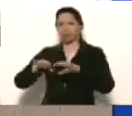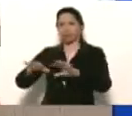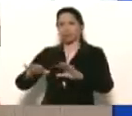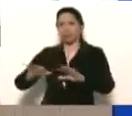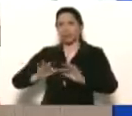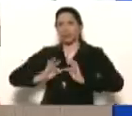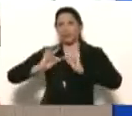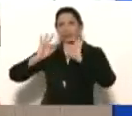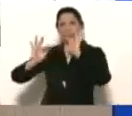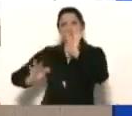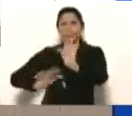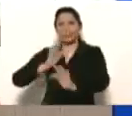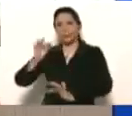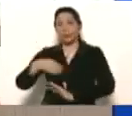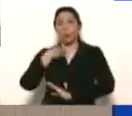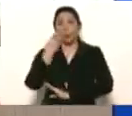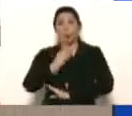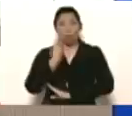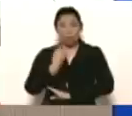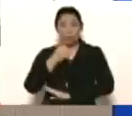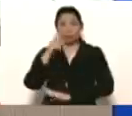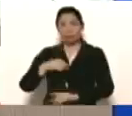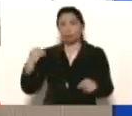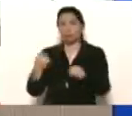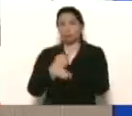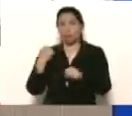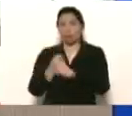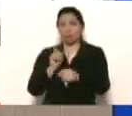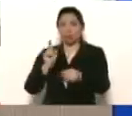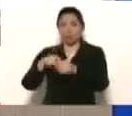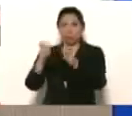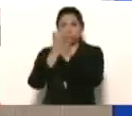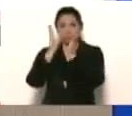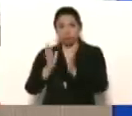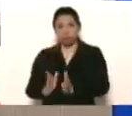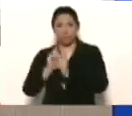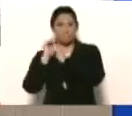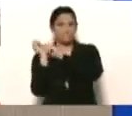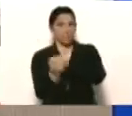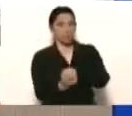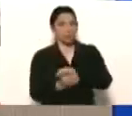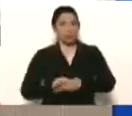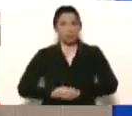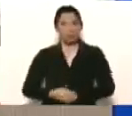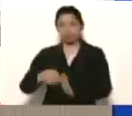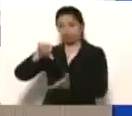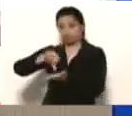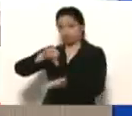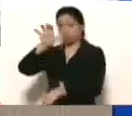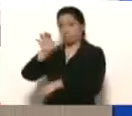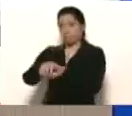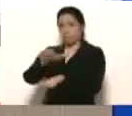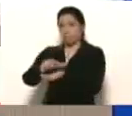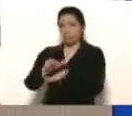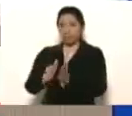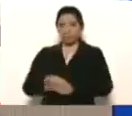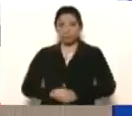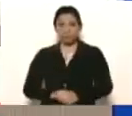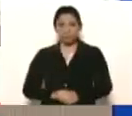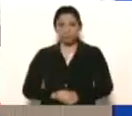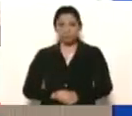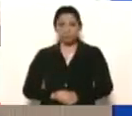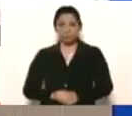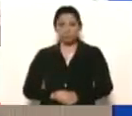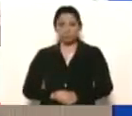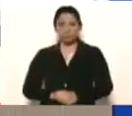por los jóvenes y los trabajadores de la academia de béisbol situada allí en pedro gonzález